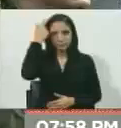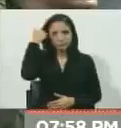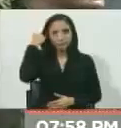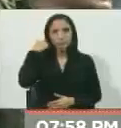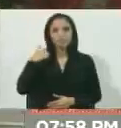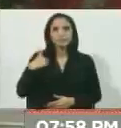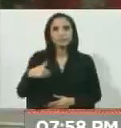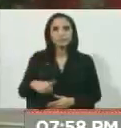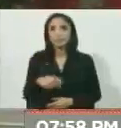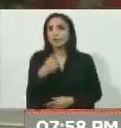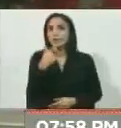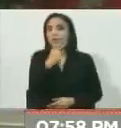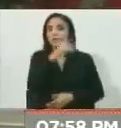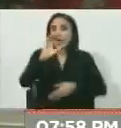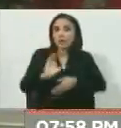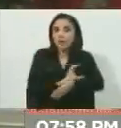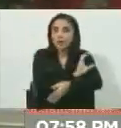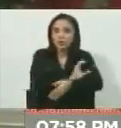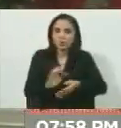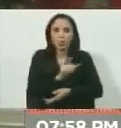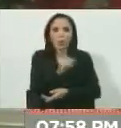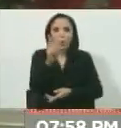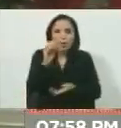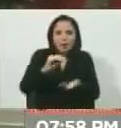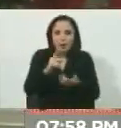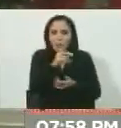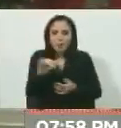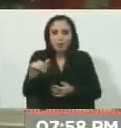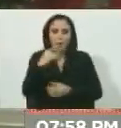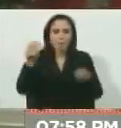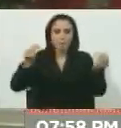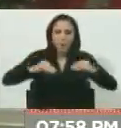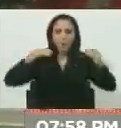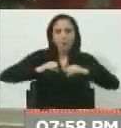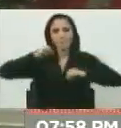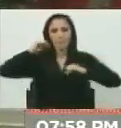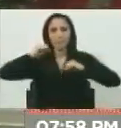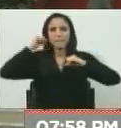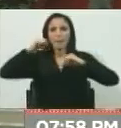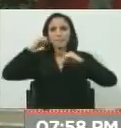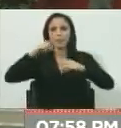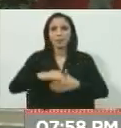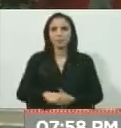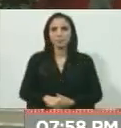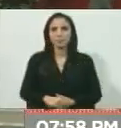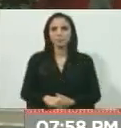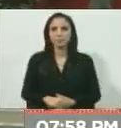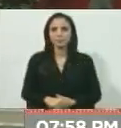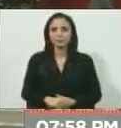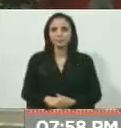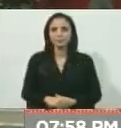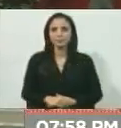Así como dice Omar, no una vez, no, hay que darle dos, pa, pa. Hay que darle dos, pa, pa.